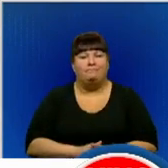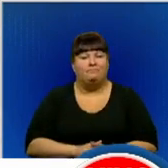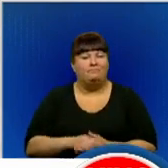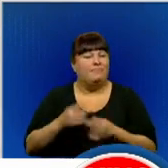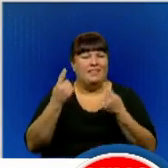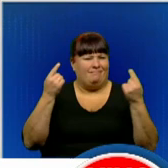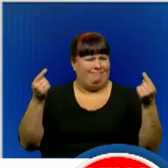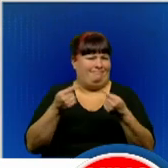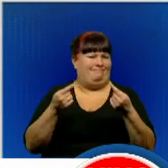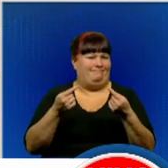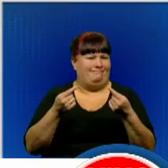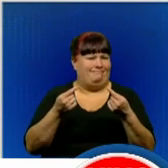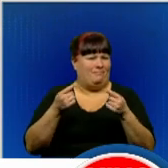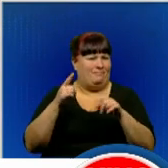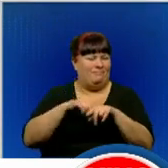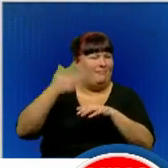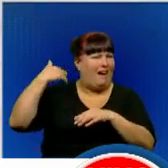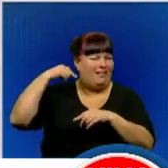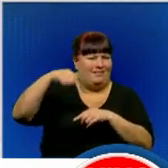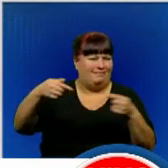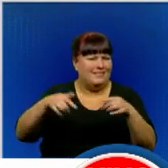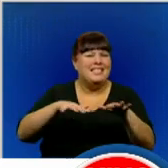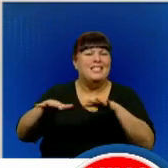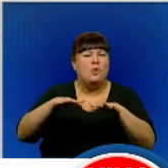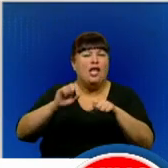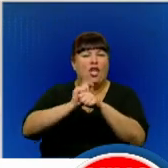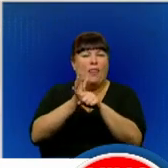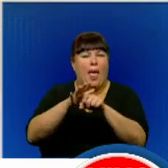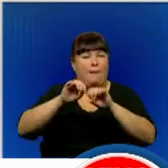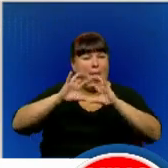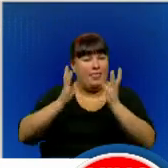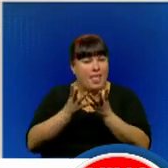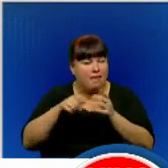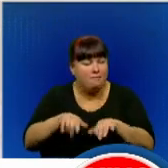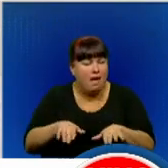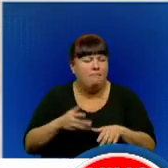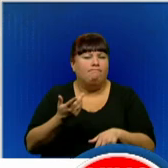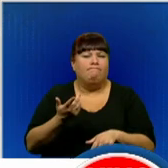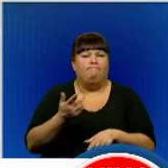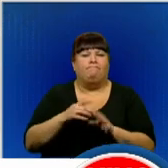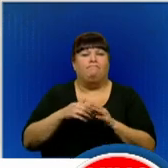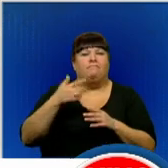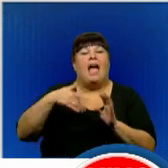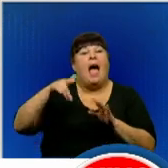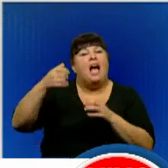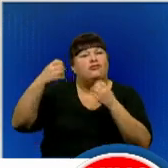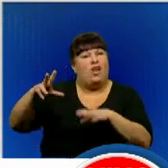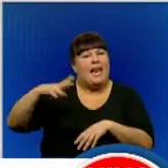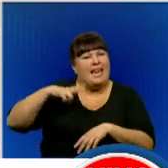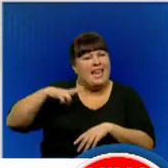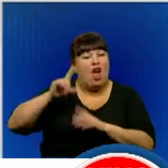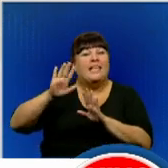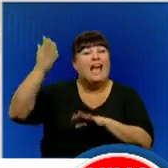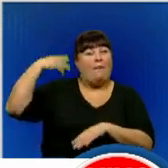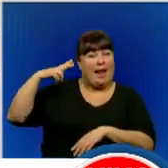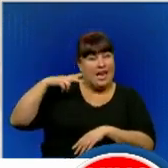contradictoria en un contexto de pandemia los que eran más ricos los que eran